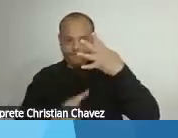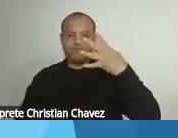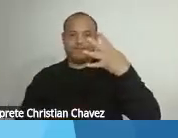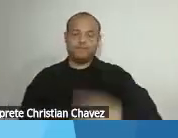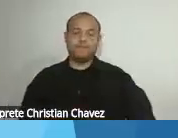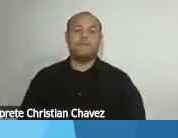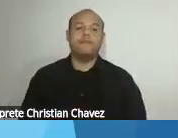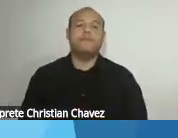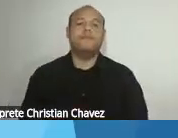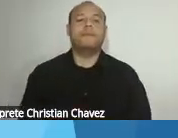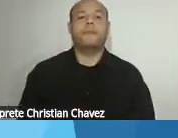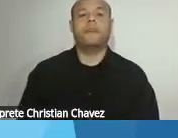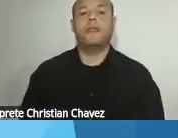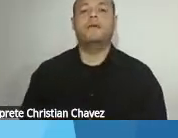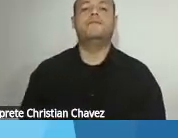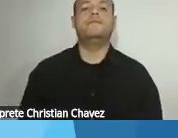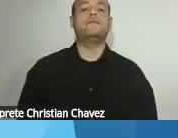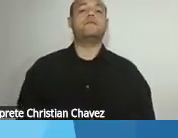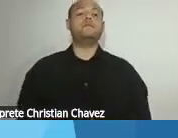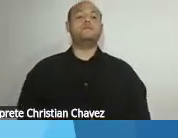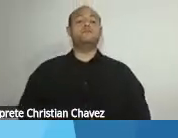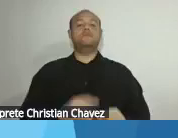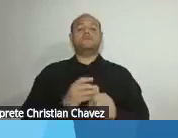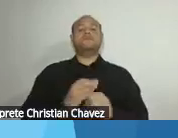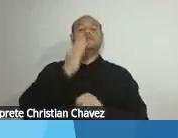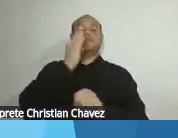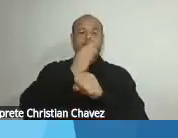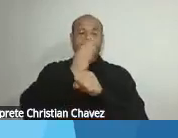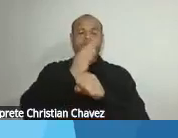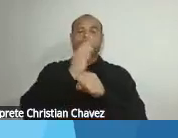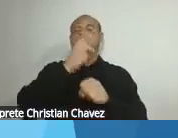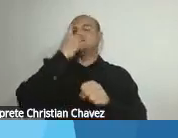Vamos a hablar pues sobre los factores de riesgo.